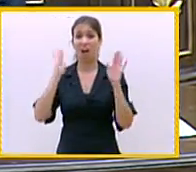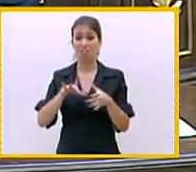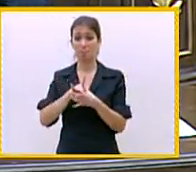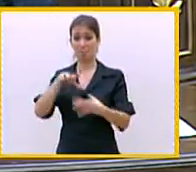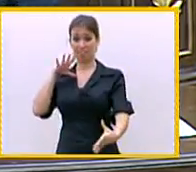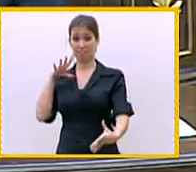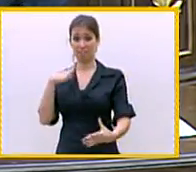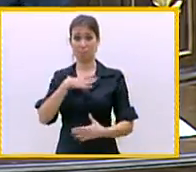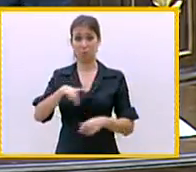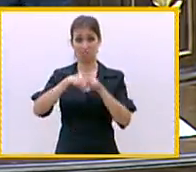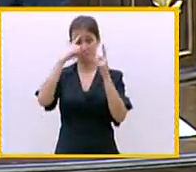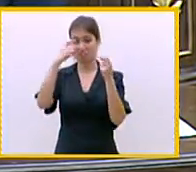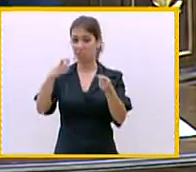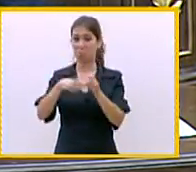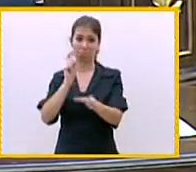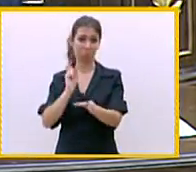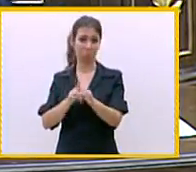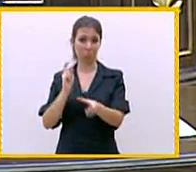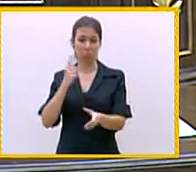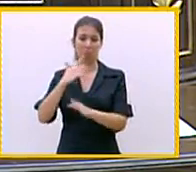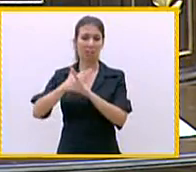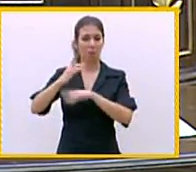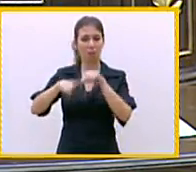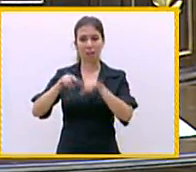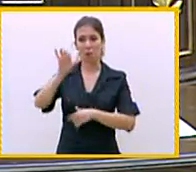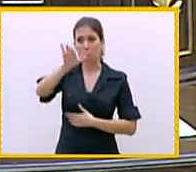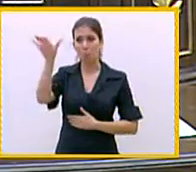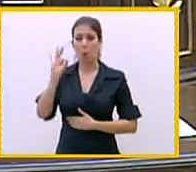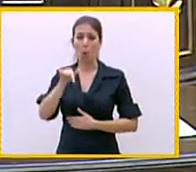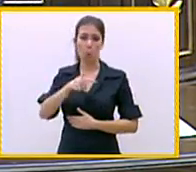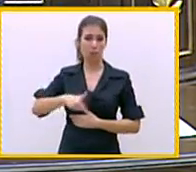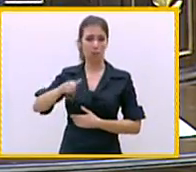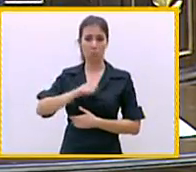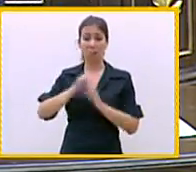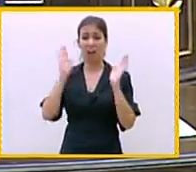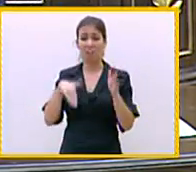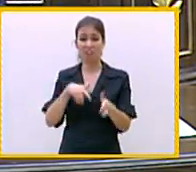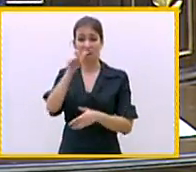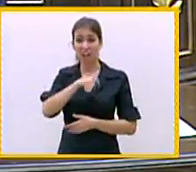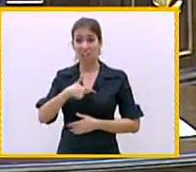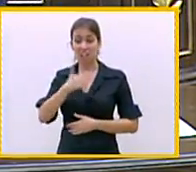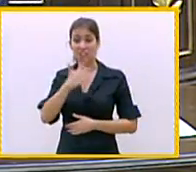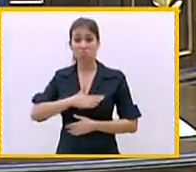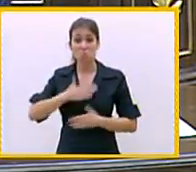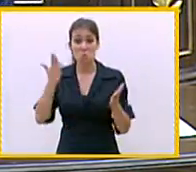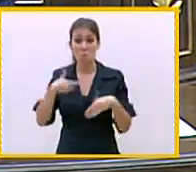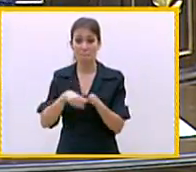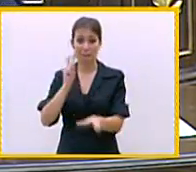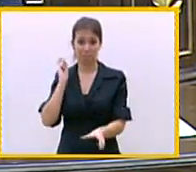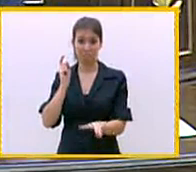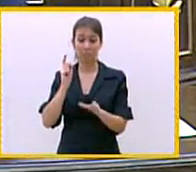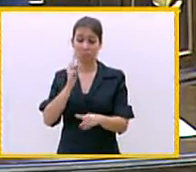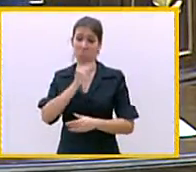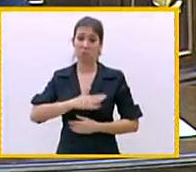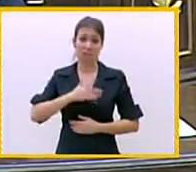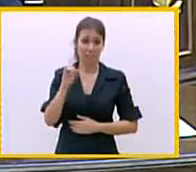las instituciones, bien sea europeas o de nuestro país, que han de proveer de bienestar o al menos de un